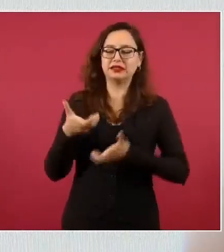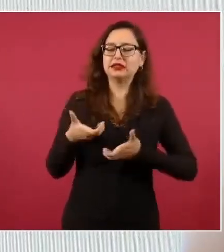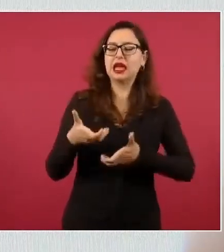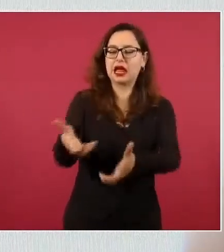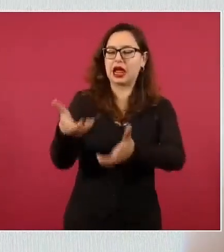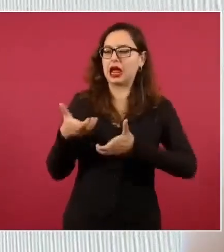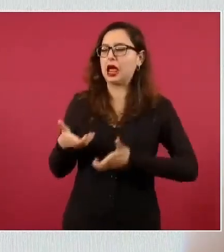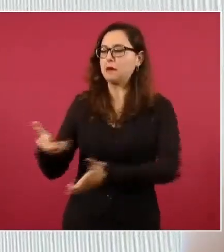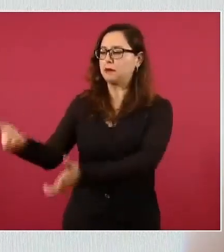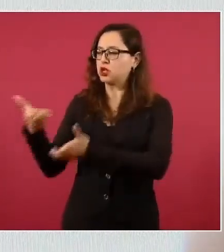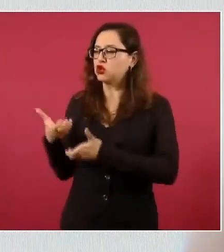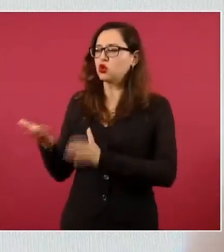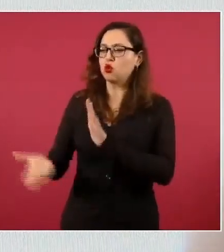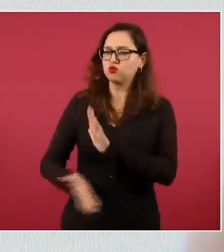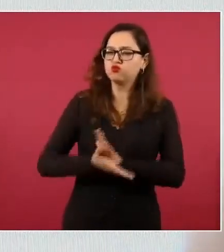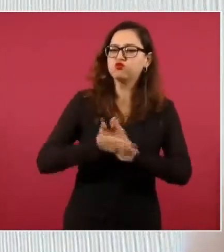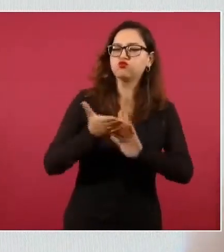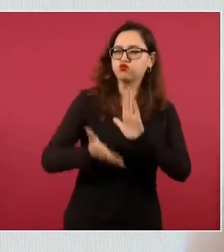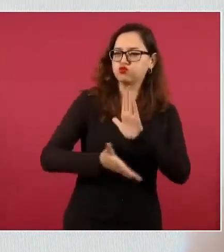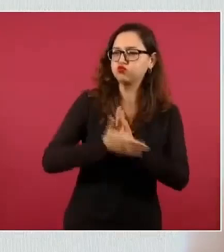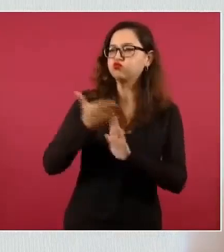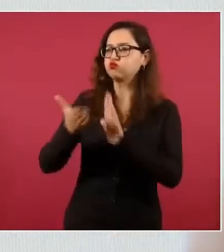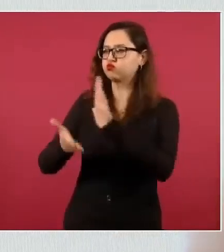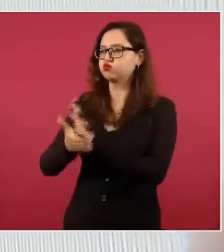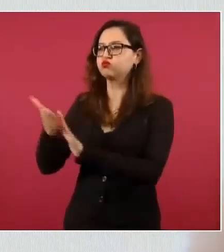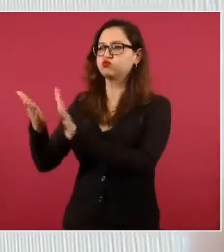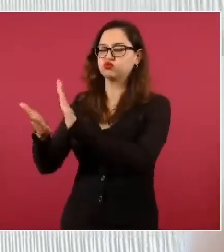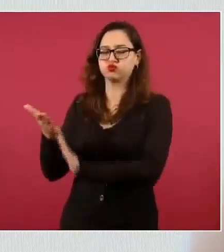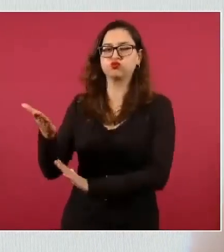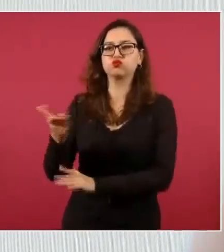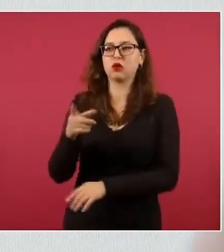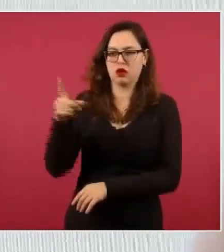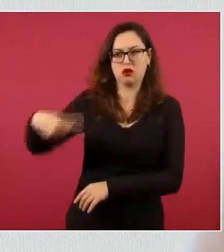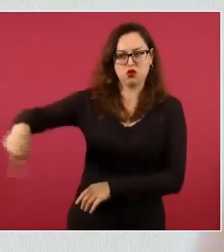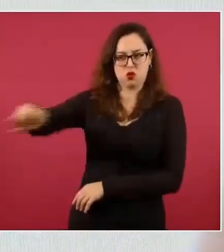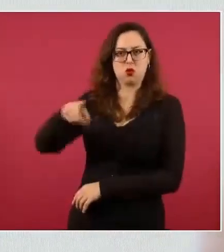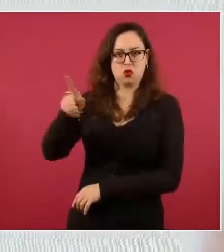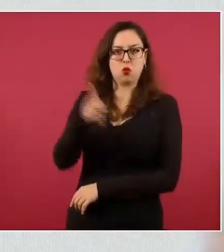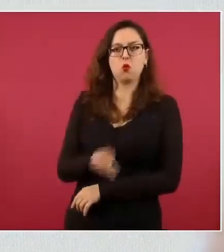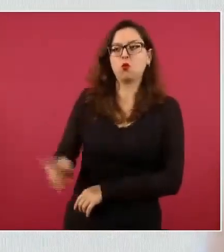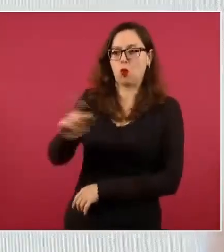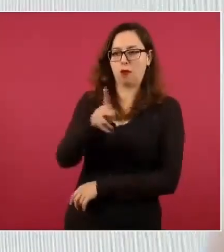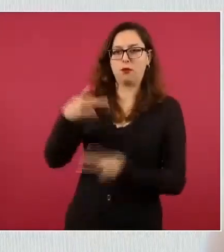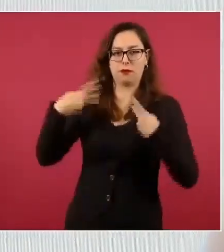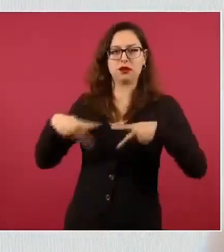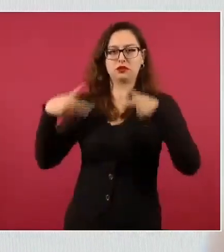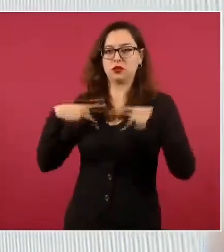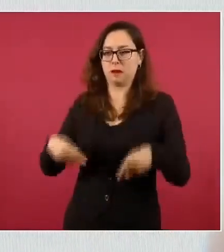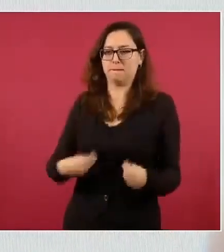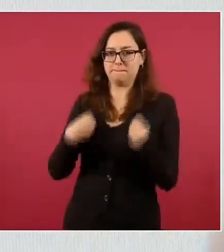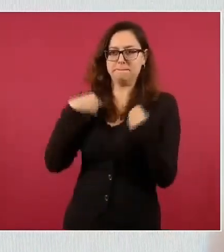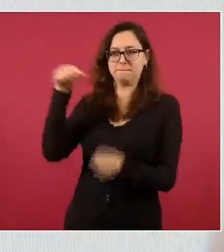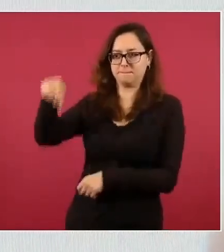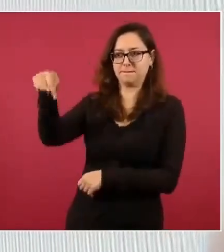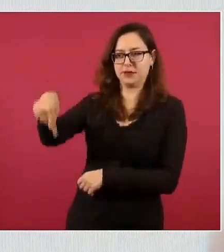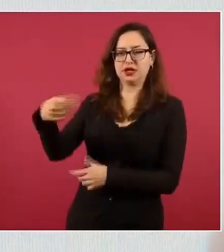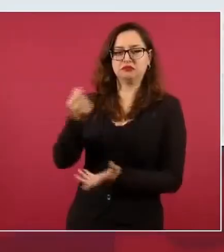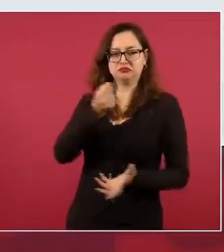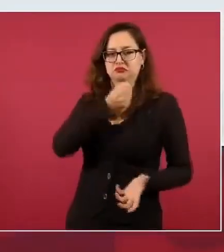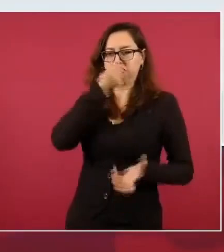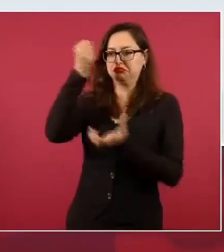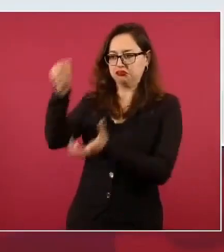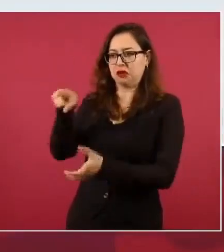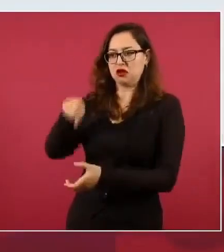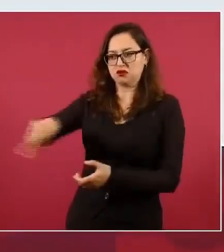Mejor dicho, los han hecho los pobladores de las comunidades de Oaxaca con